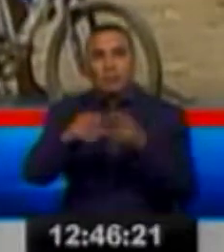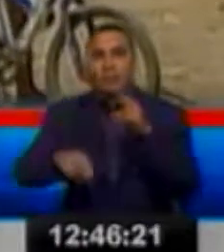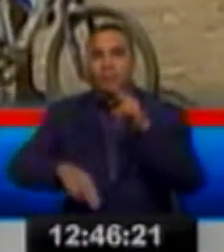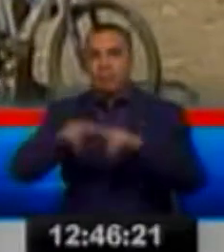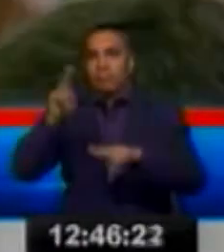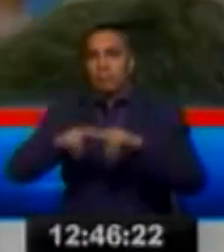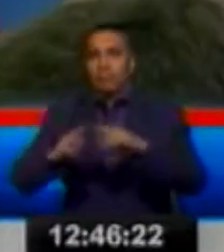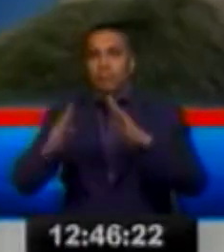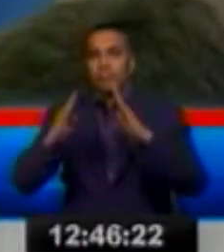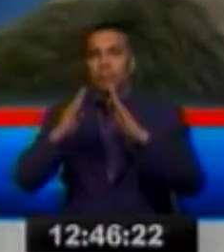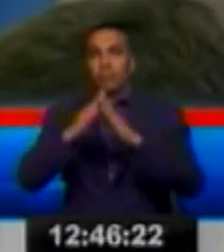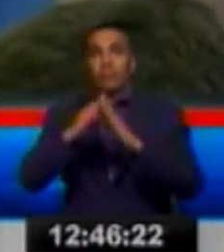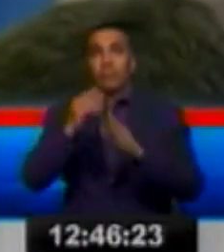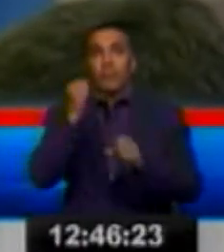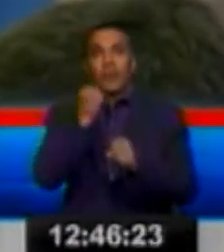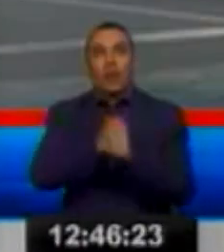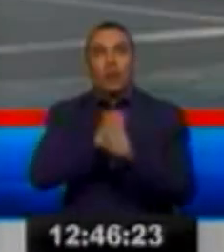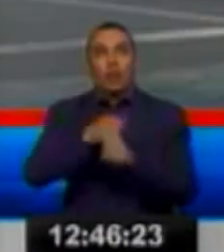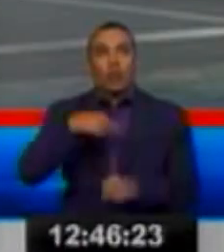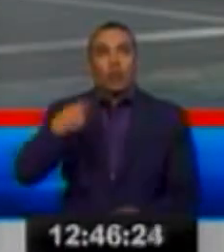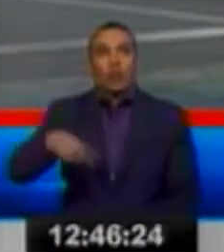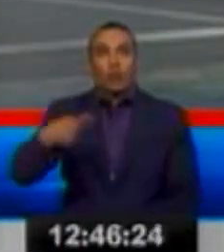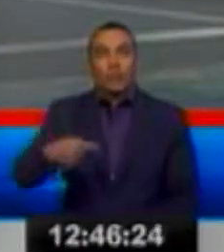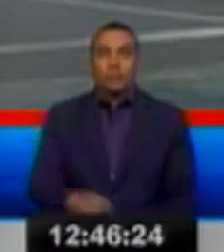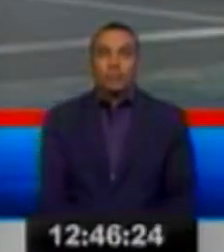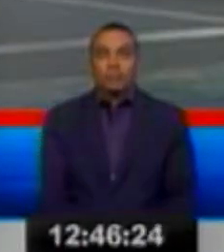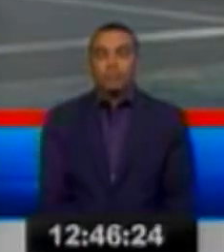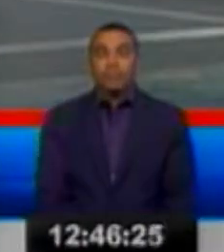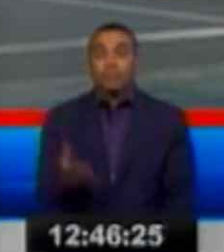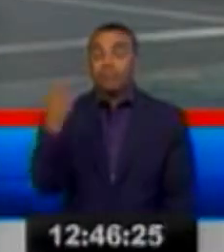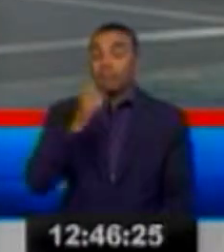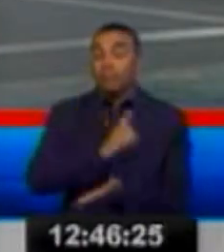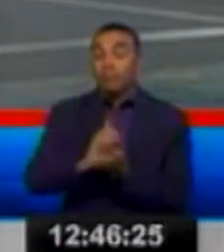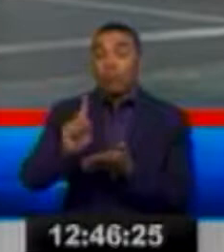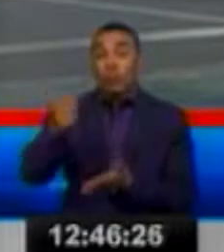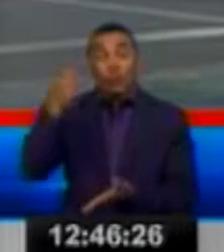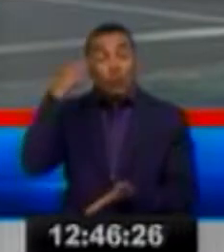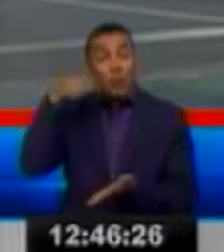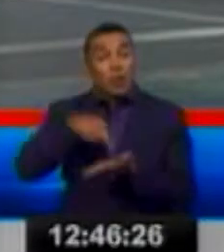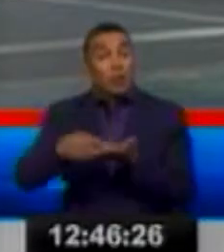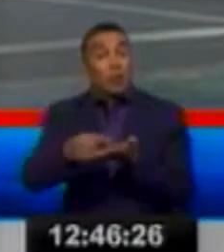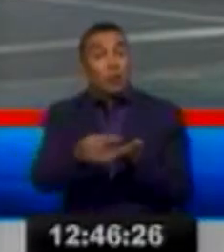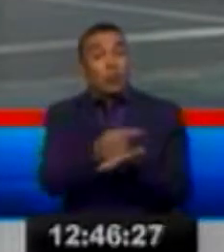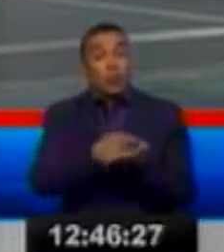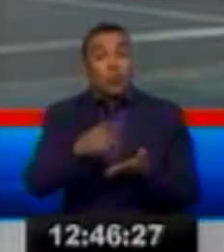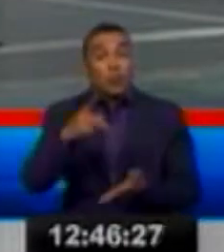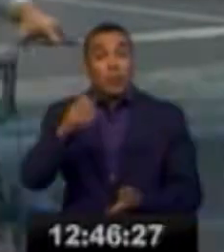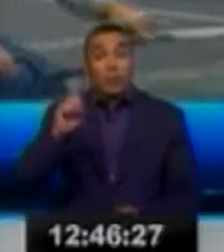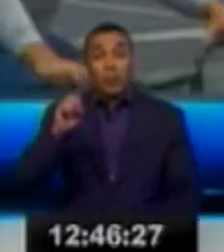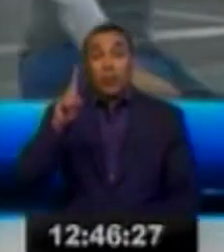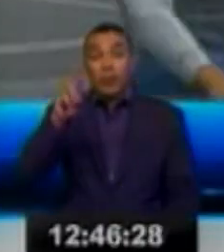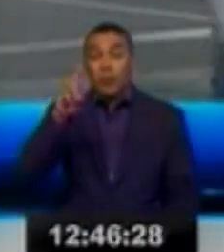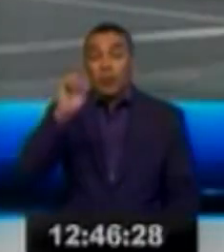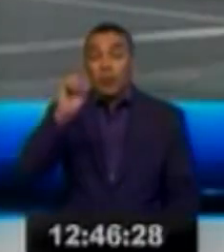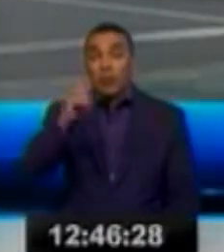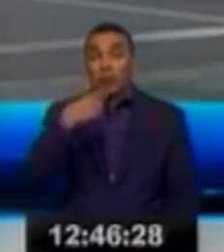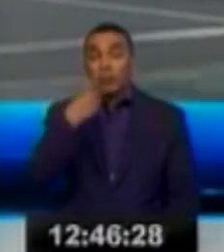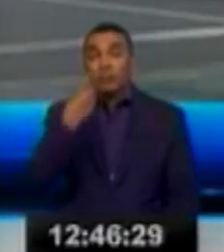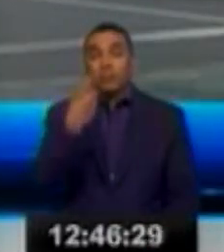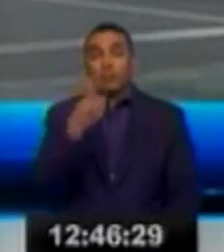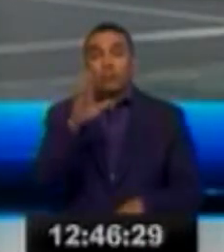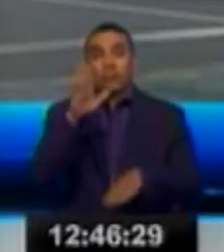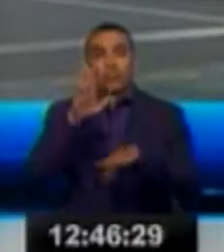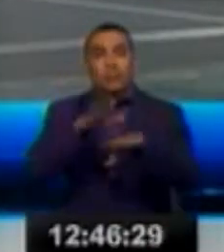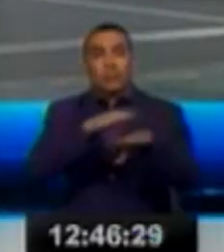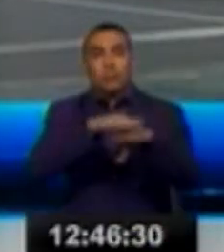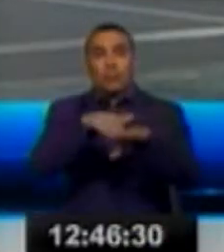haciendo operativos diarios. La semana pasada el gobernador del Guayas, Pedro Pablo Duarte, hizo un